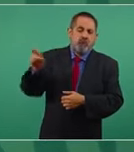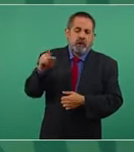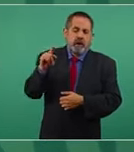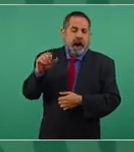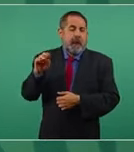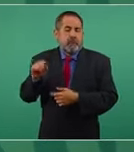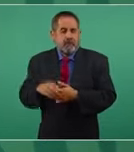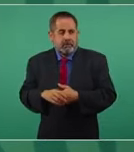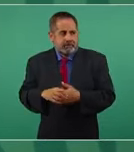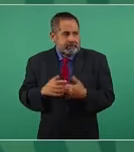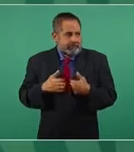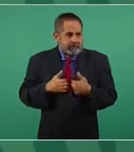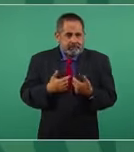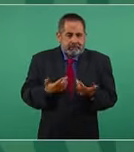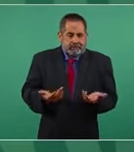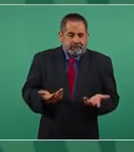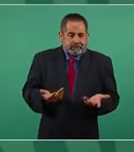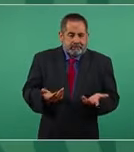que tengo yo